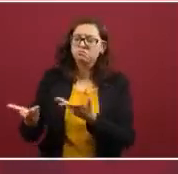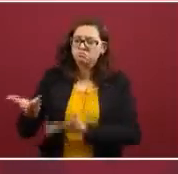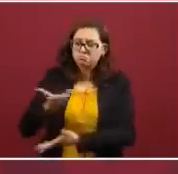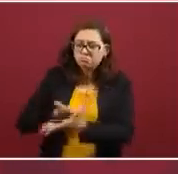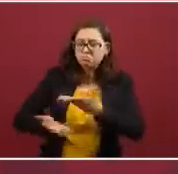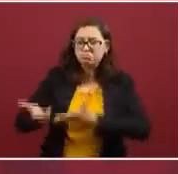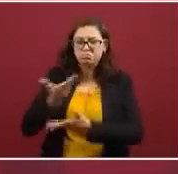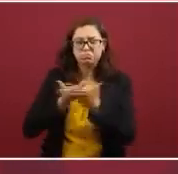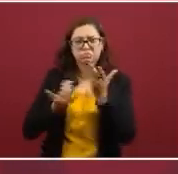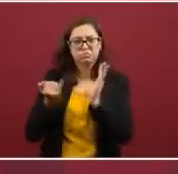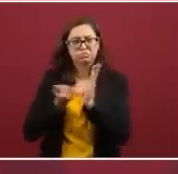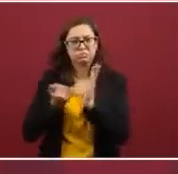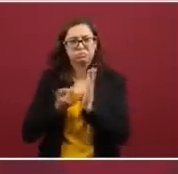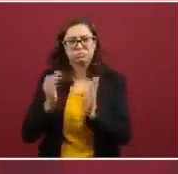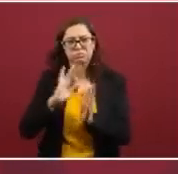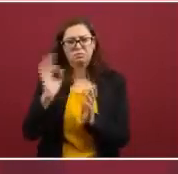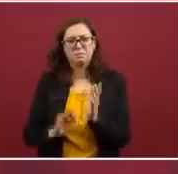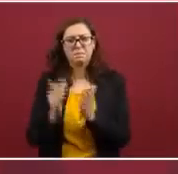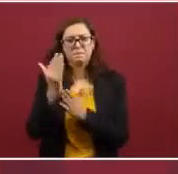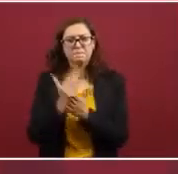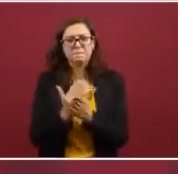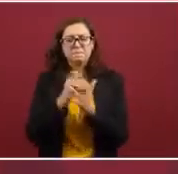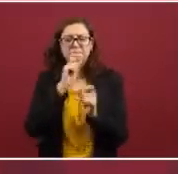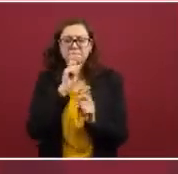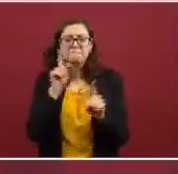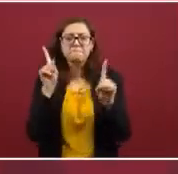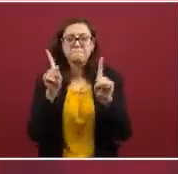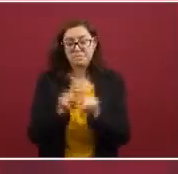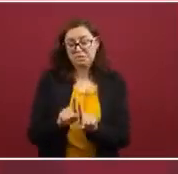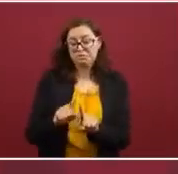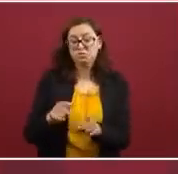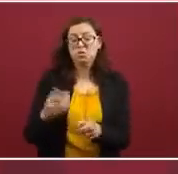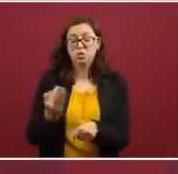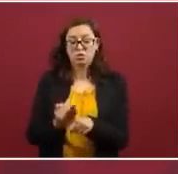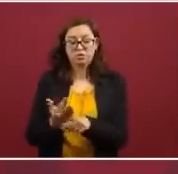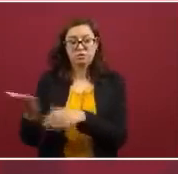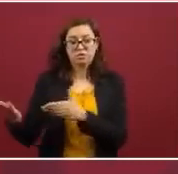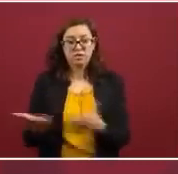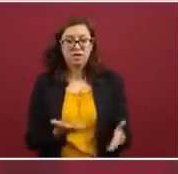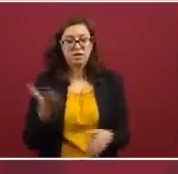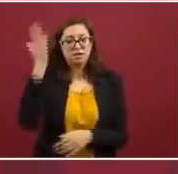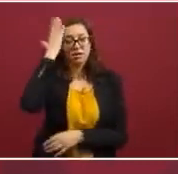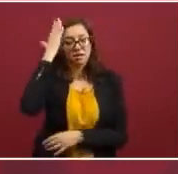También vamos a tener la intervención del secretario de Hacienda, como ya lo explicó el señor presidente,